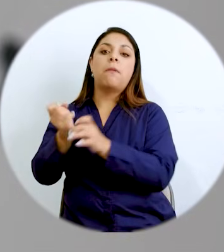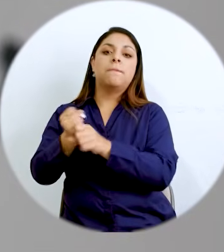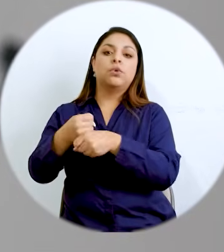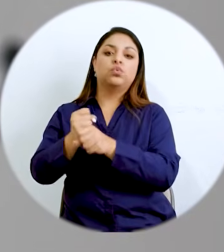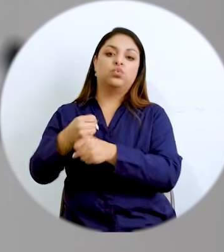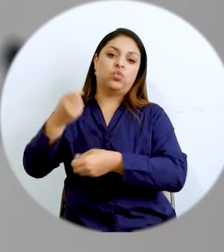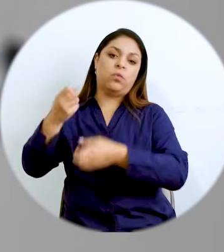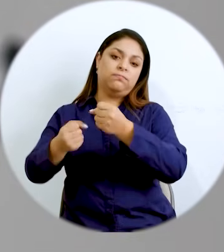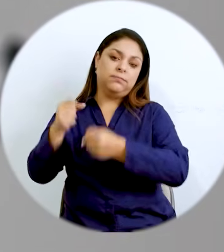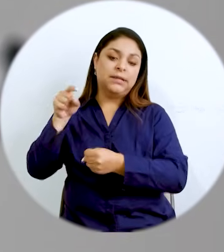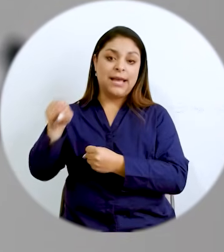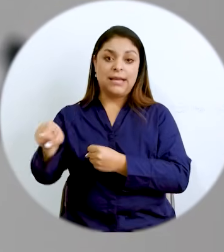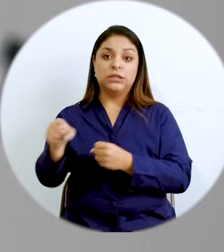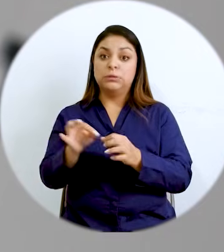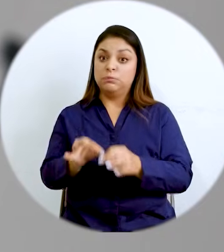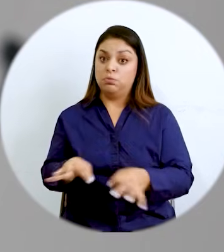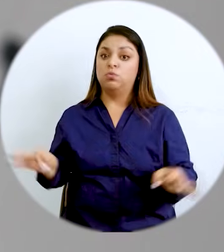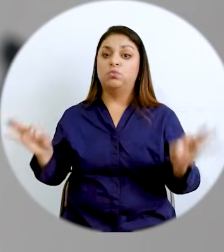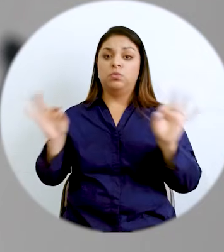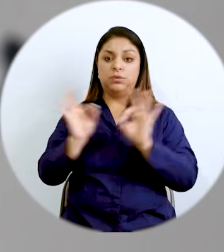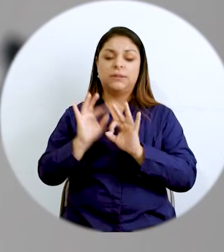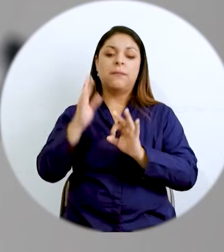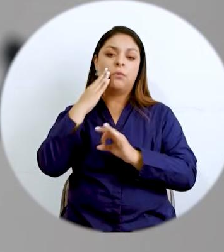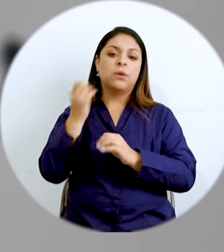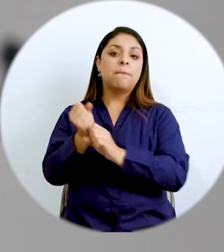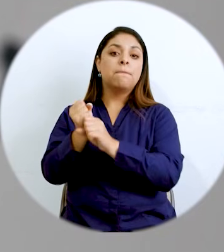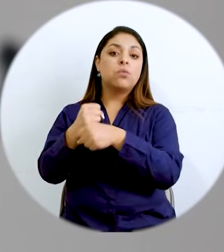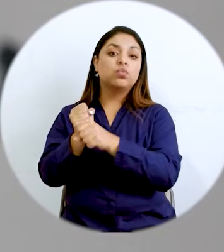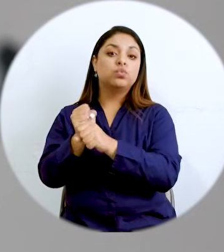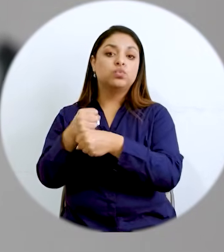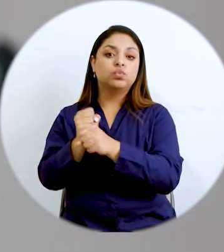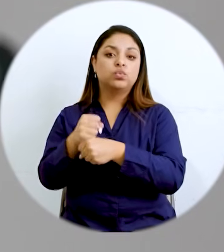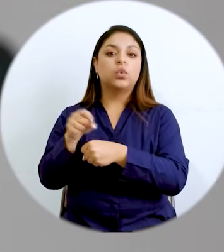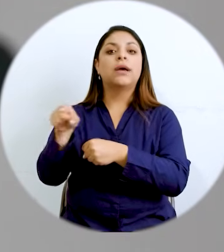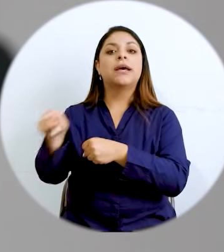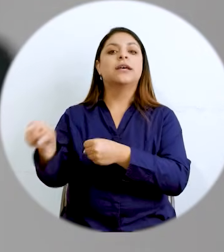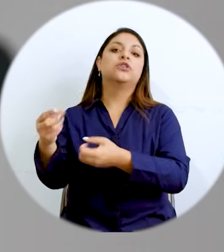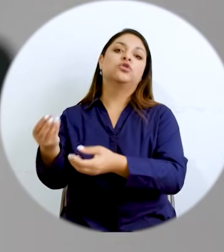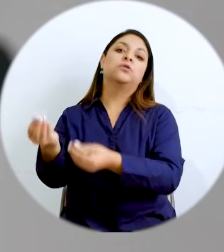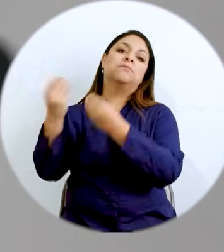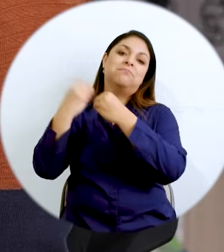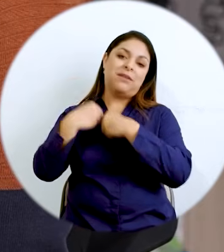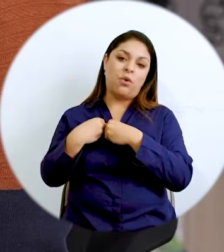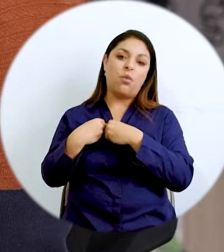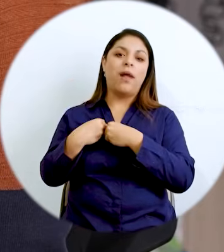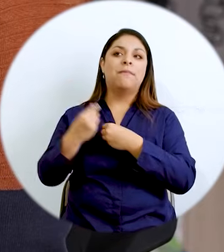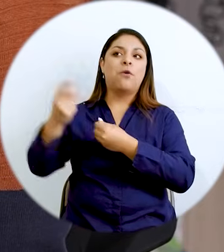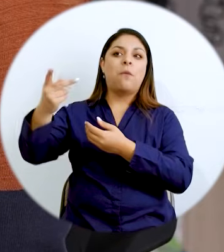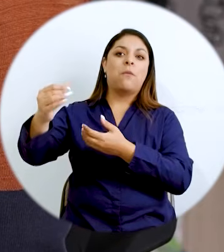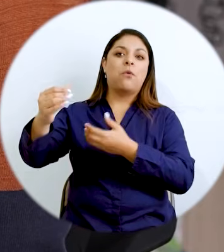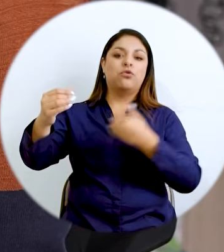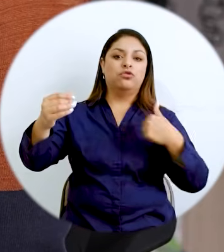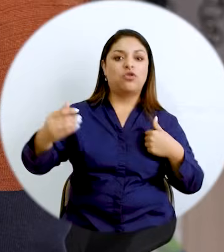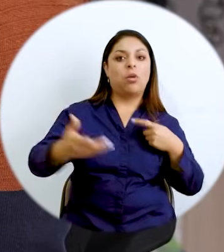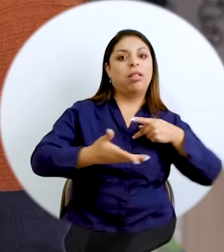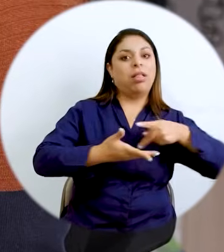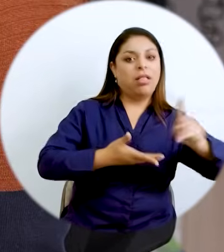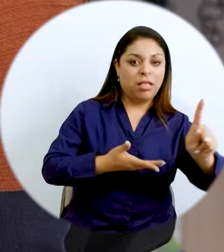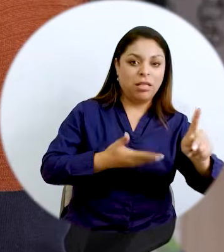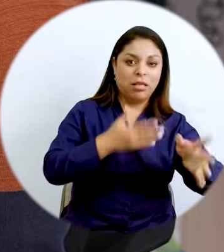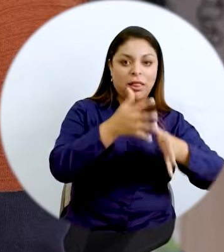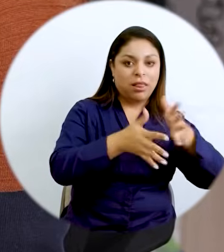parte de producción también, eso es muy importante porque al final la producción es la que nos genera el retorno a la inversión,